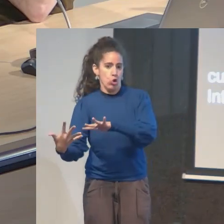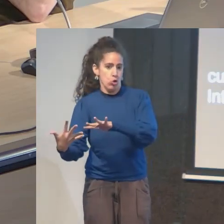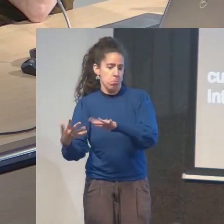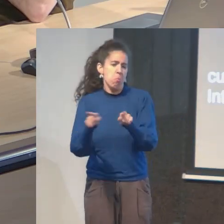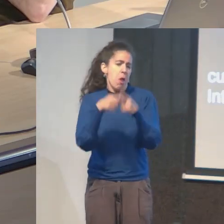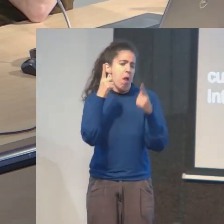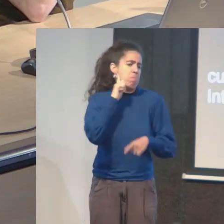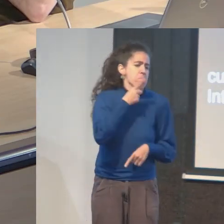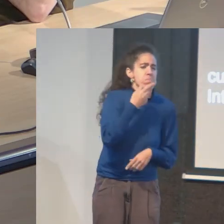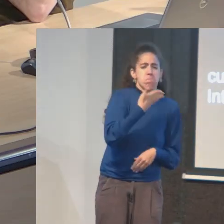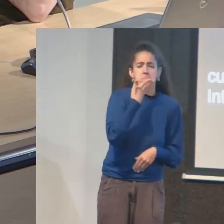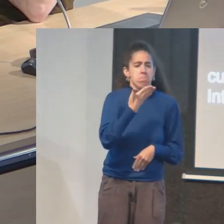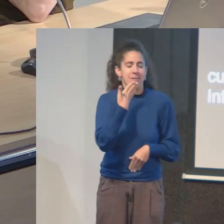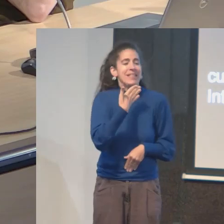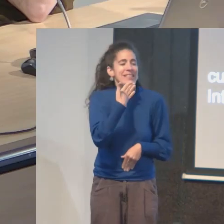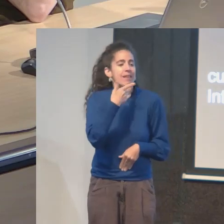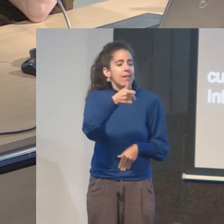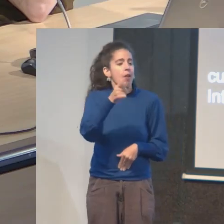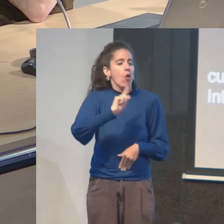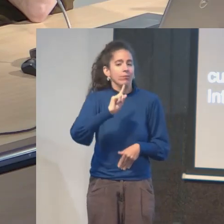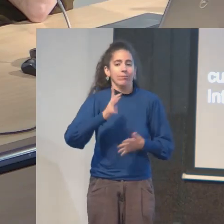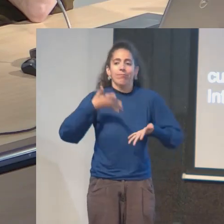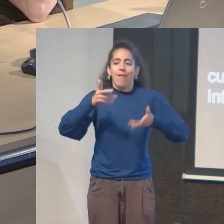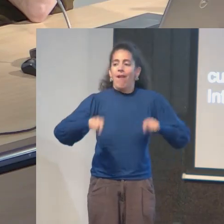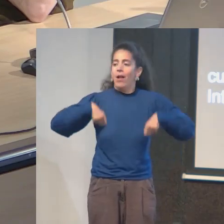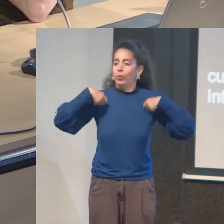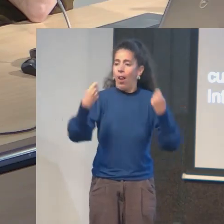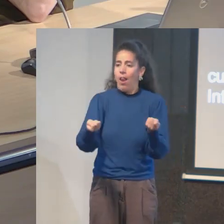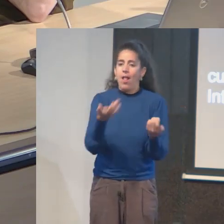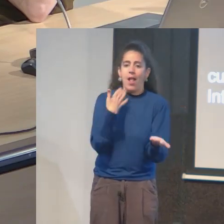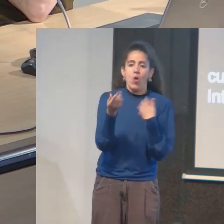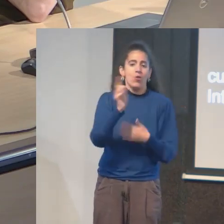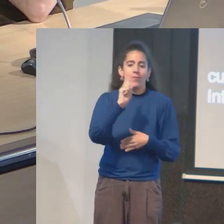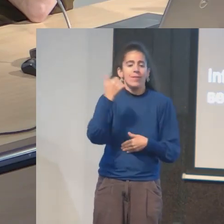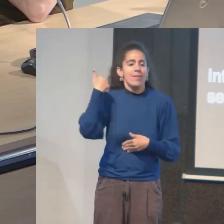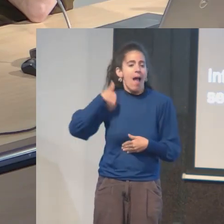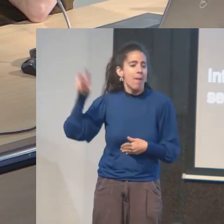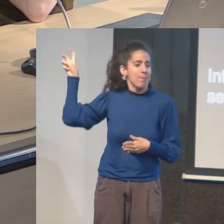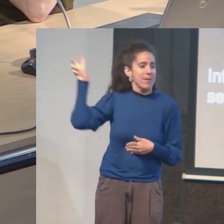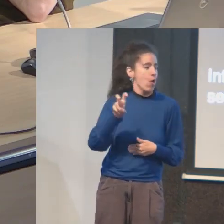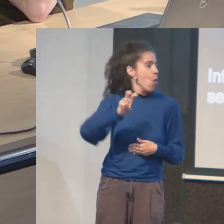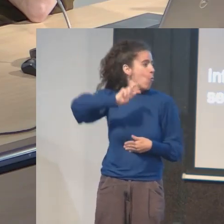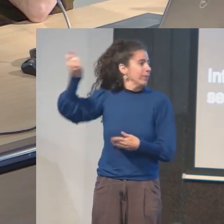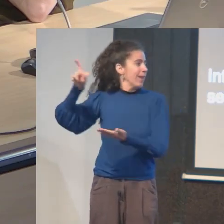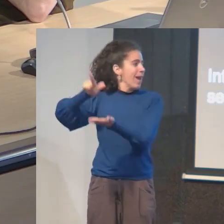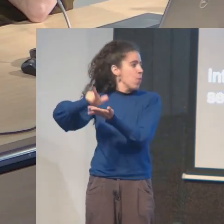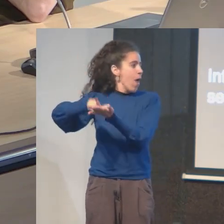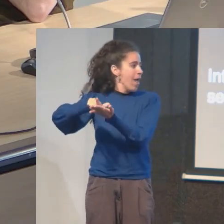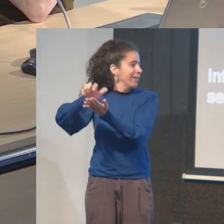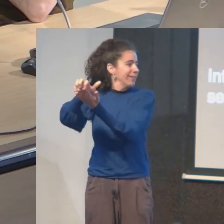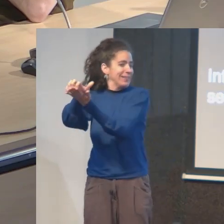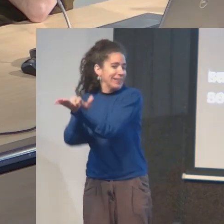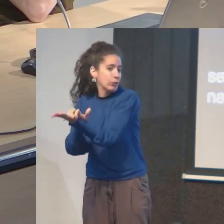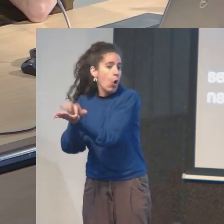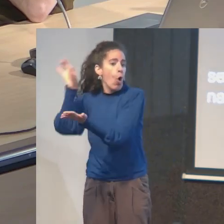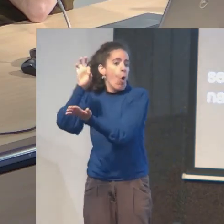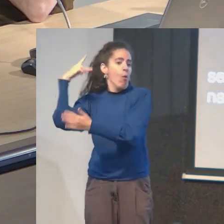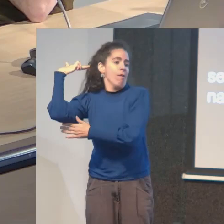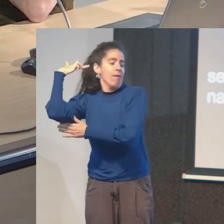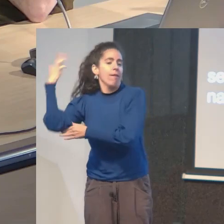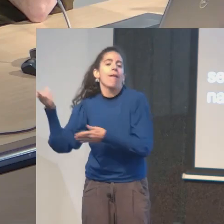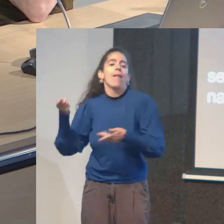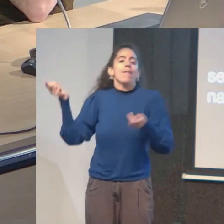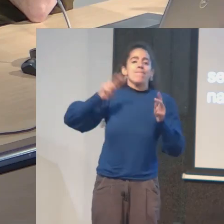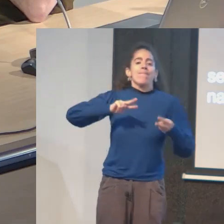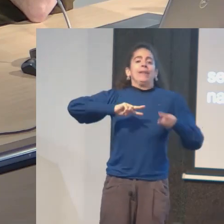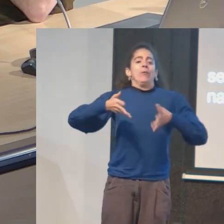frecuentemente hay una intérprete o es un traductor, sea persona sorda o oyente. O sea, tampoco es una lengua natural en lengua de signos lo que estás viendo